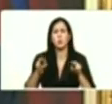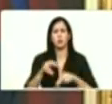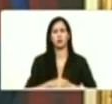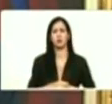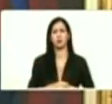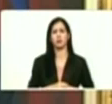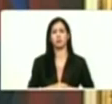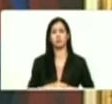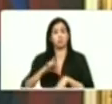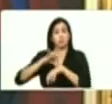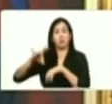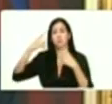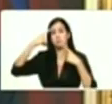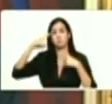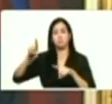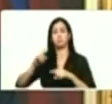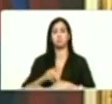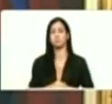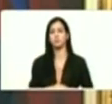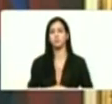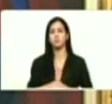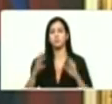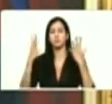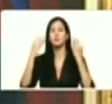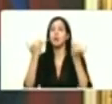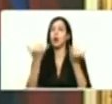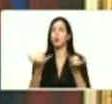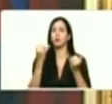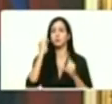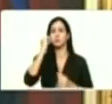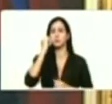robo a este país ¿no? ahora